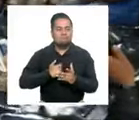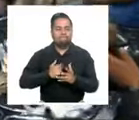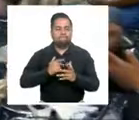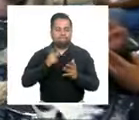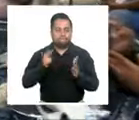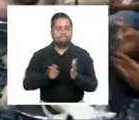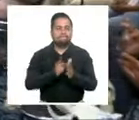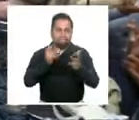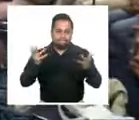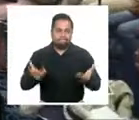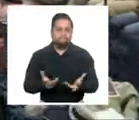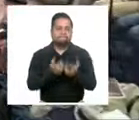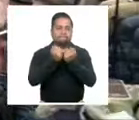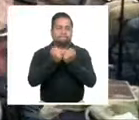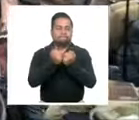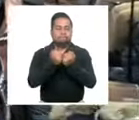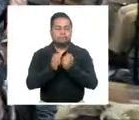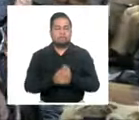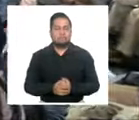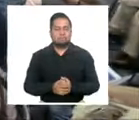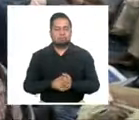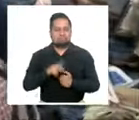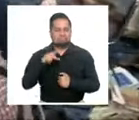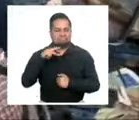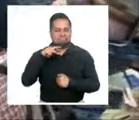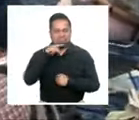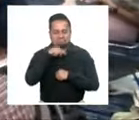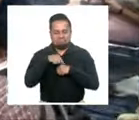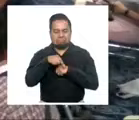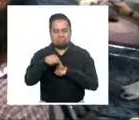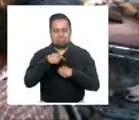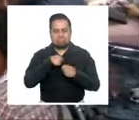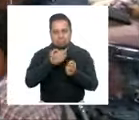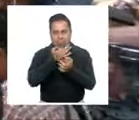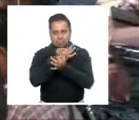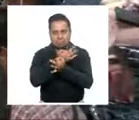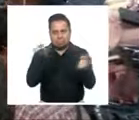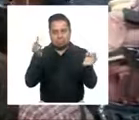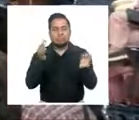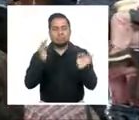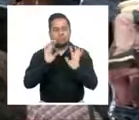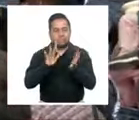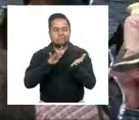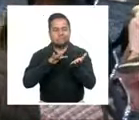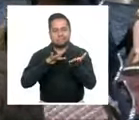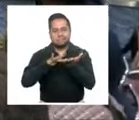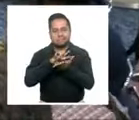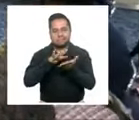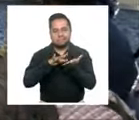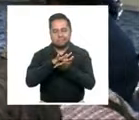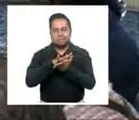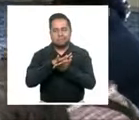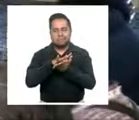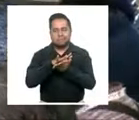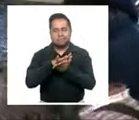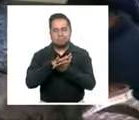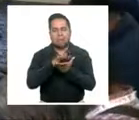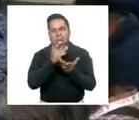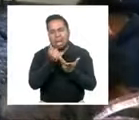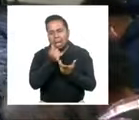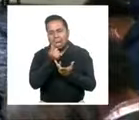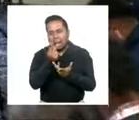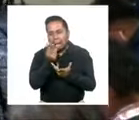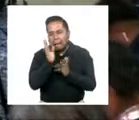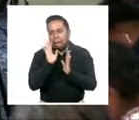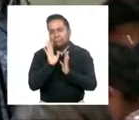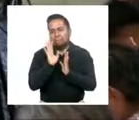los espacios y pronto vamos a anunciar ya el apoyo en algunos